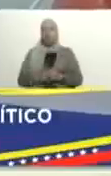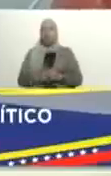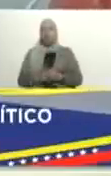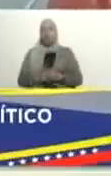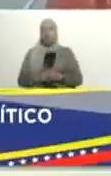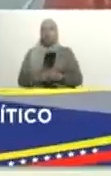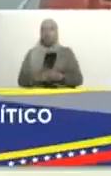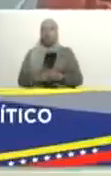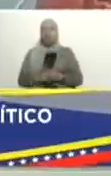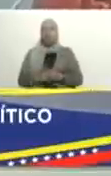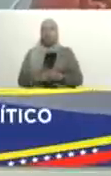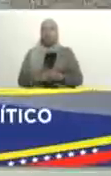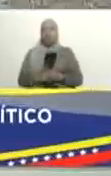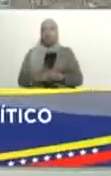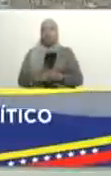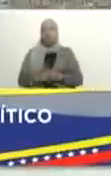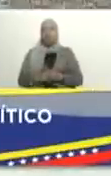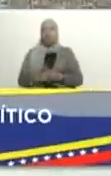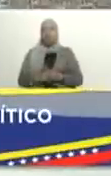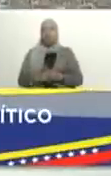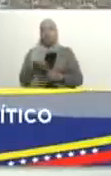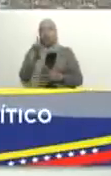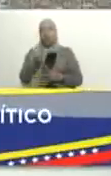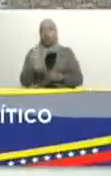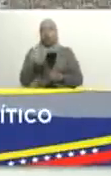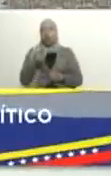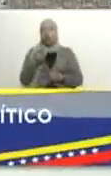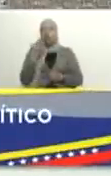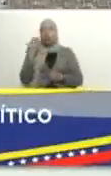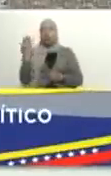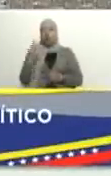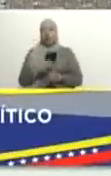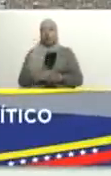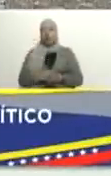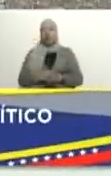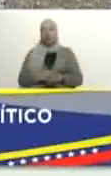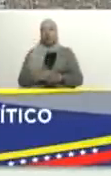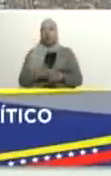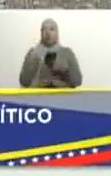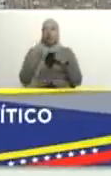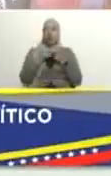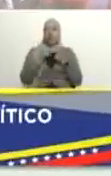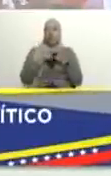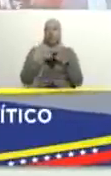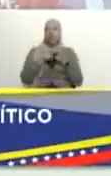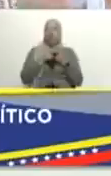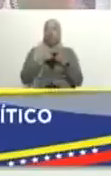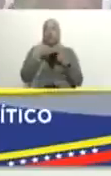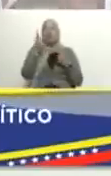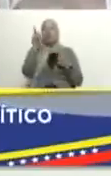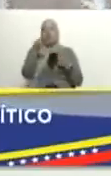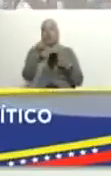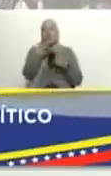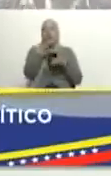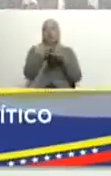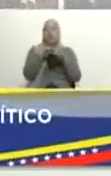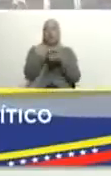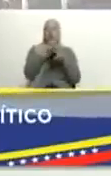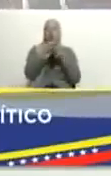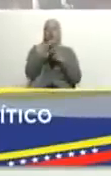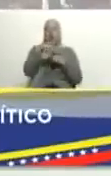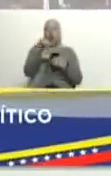Colega, pues. Está bien. Estaba Ernesto Villegas